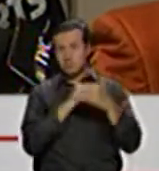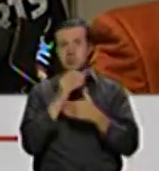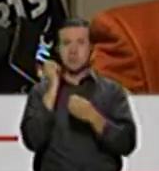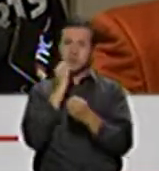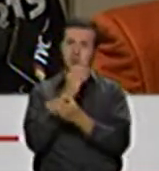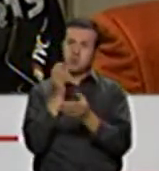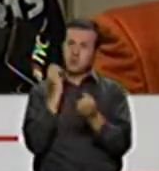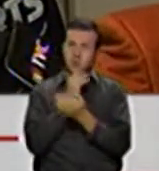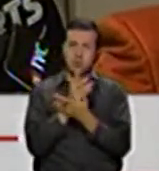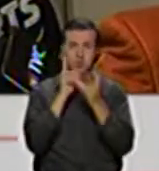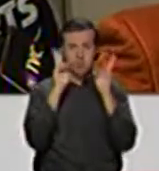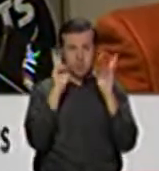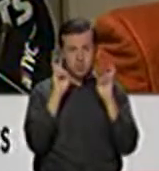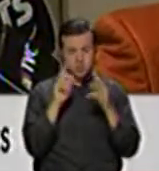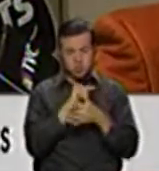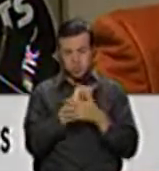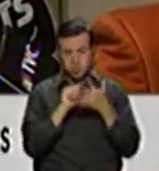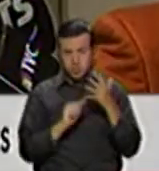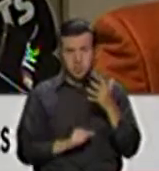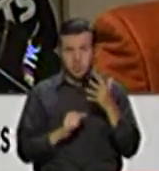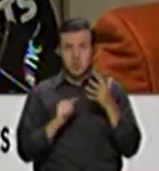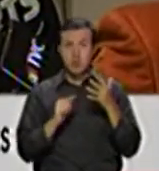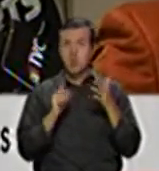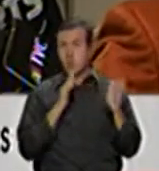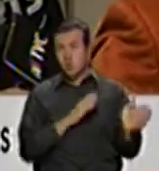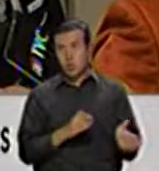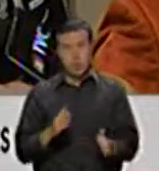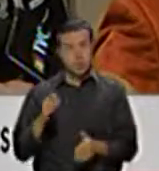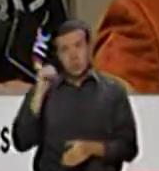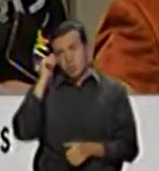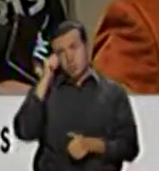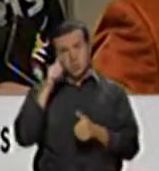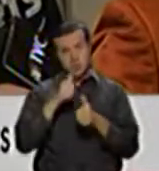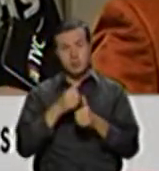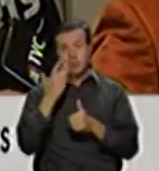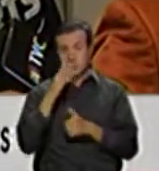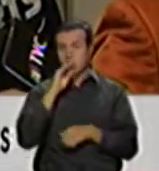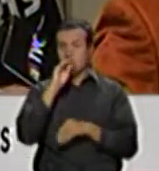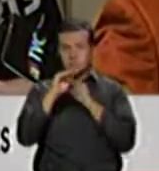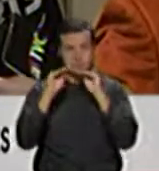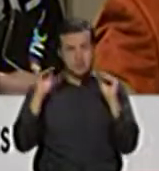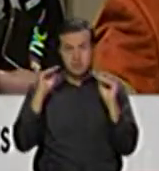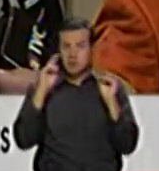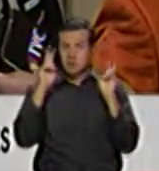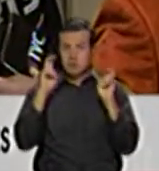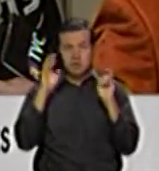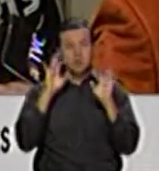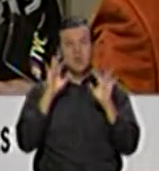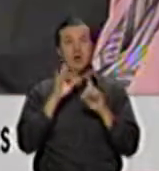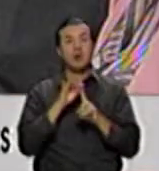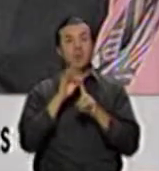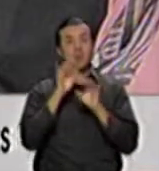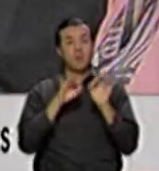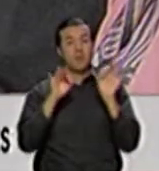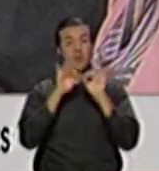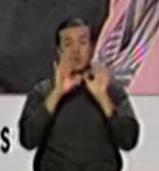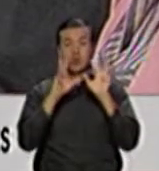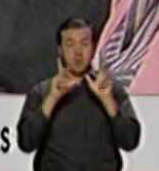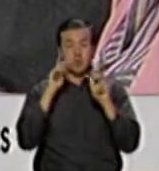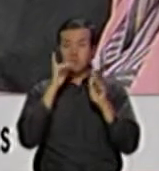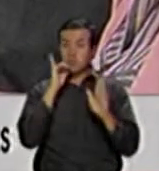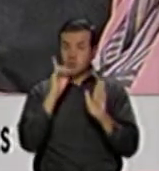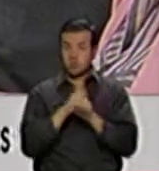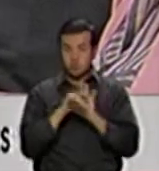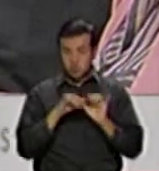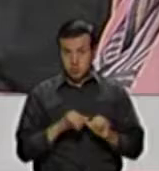anunciando un caso, ¿no? No tengo el orden exacto, pero tenga la seguridad que están los casos emblemáticos allí. Pues su trabajo